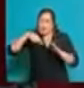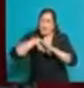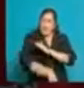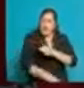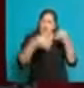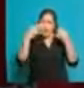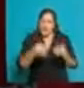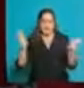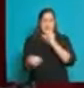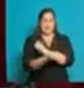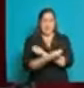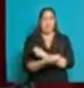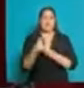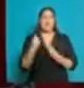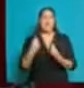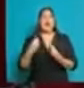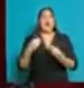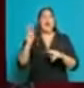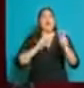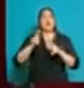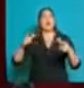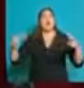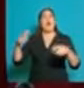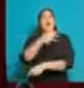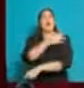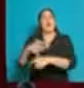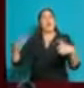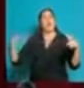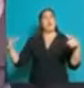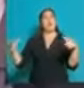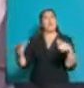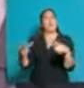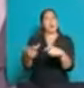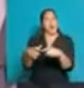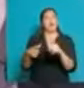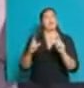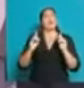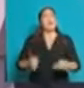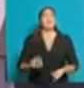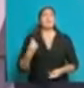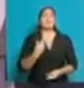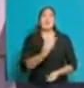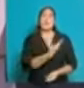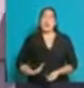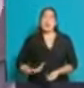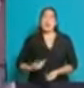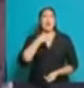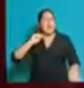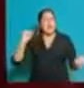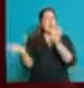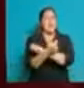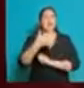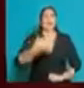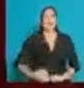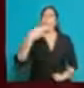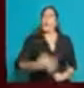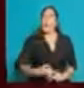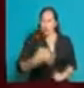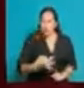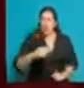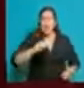hace décadas empiece a bajar. Y empieza a bajar cuando hay un Estado que se propone cambiar en serio.